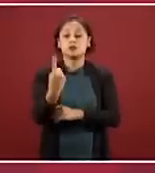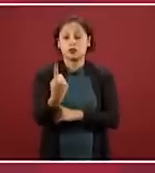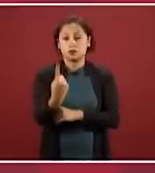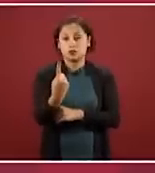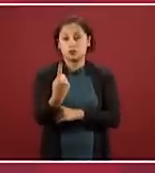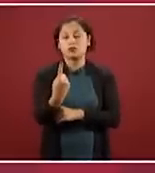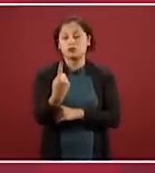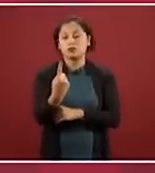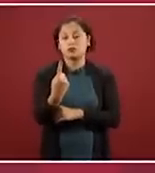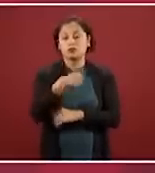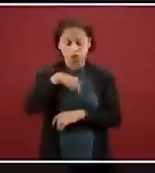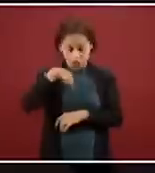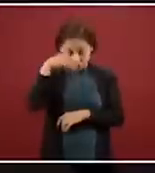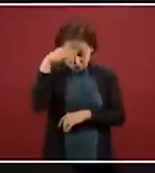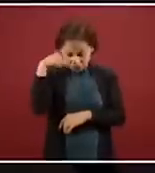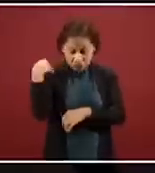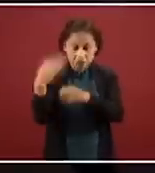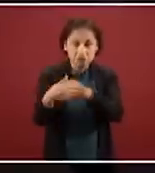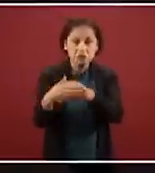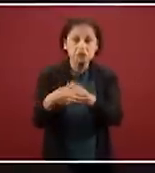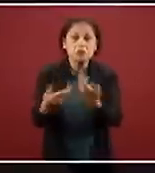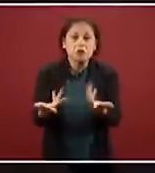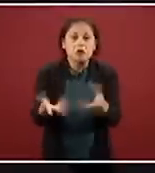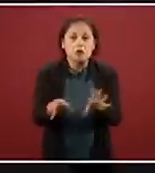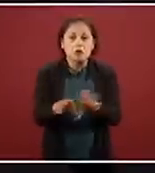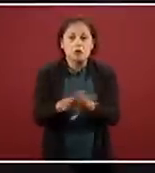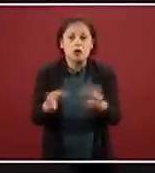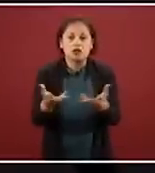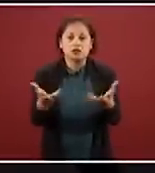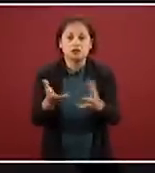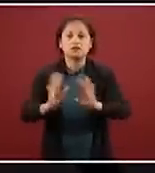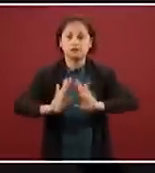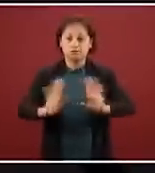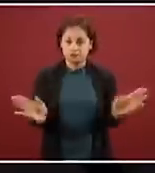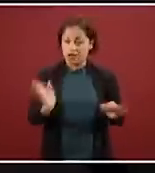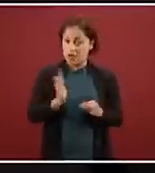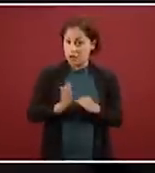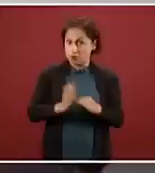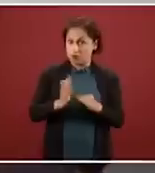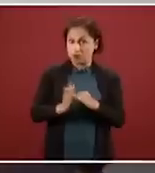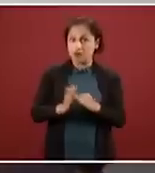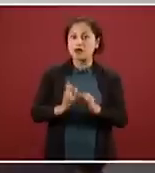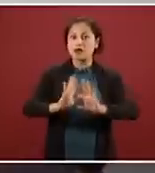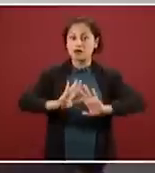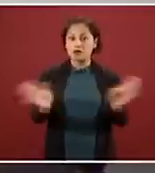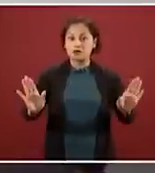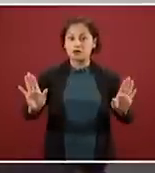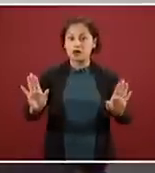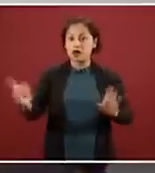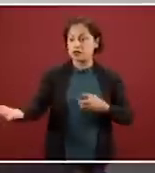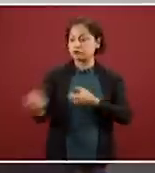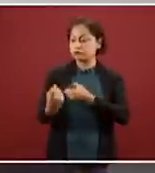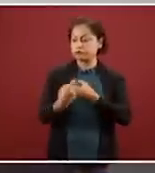Entonces vamos a preparar todo. Para el 21 ya se está integrando un comité con